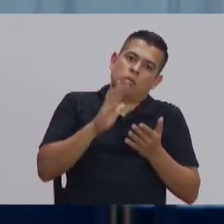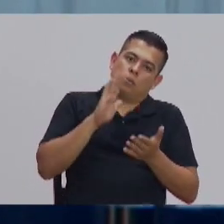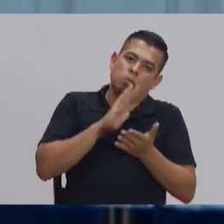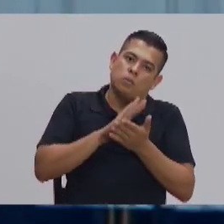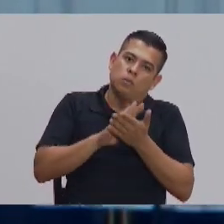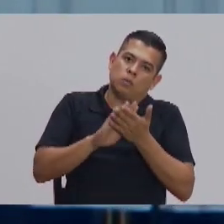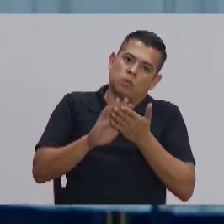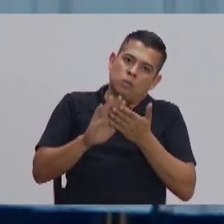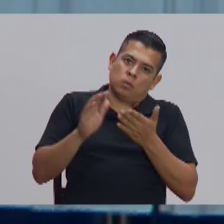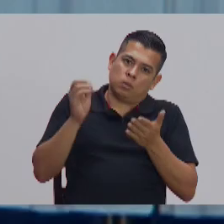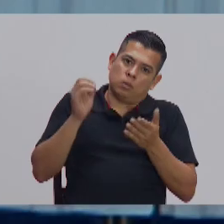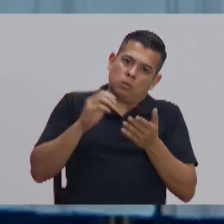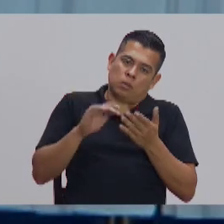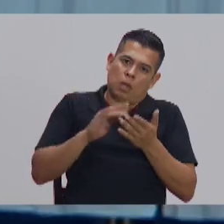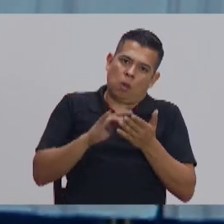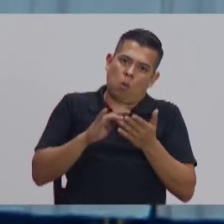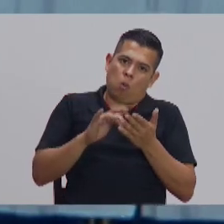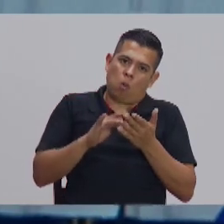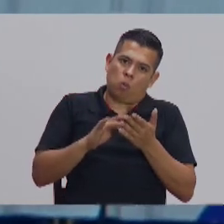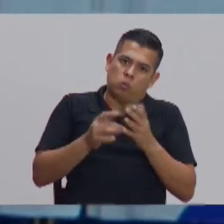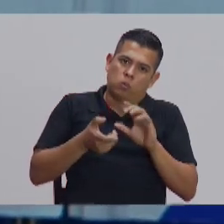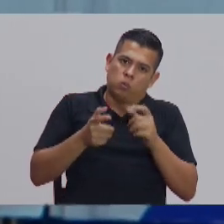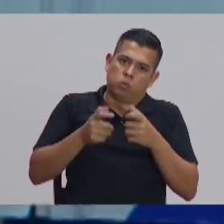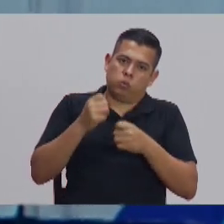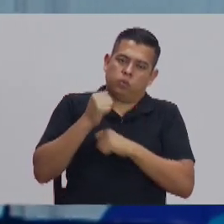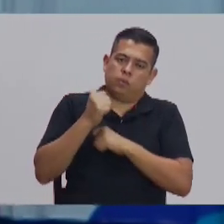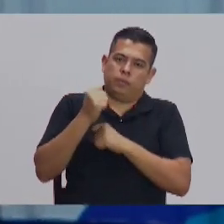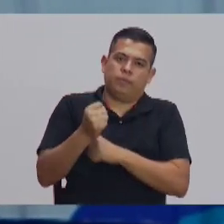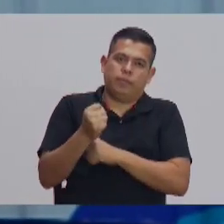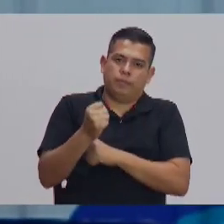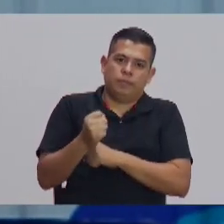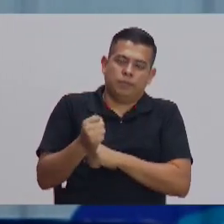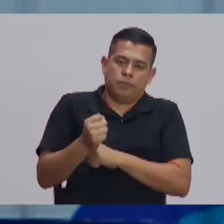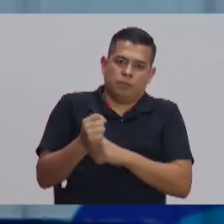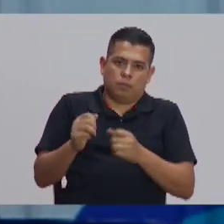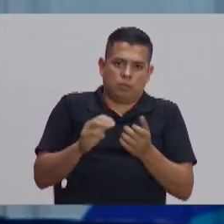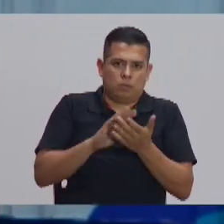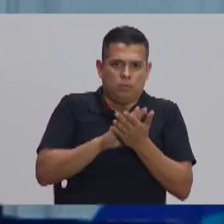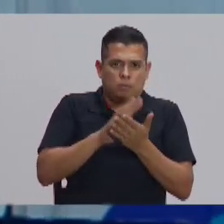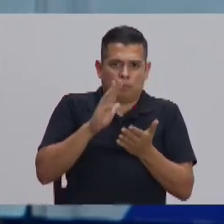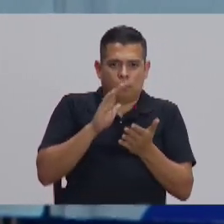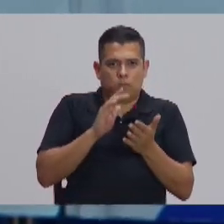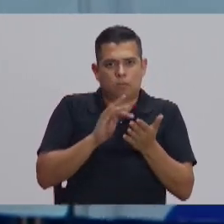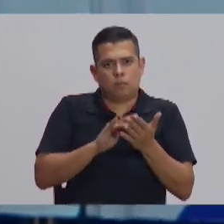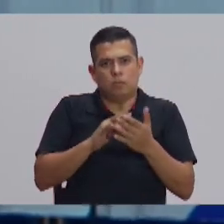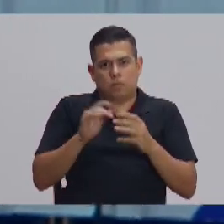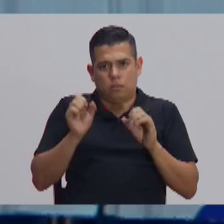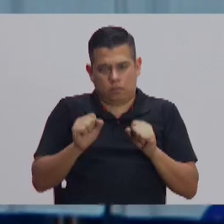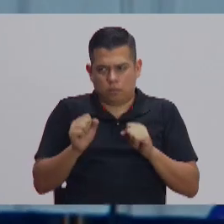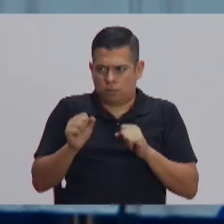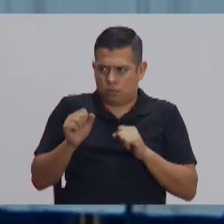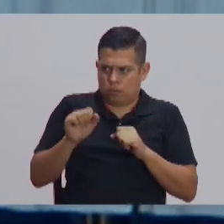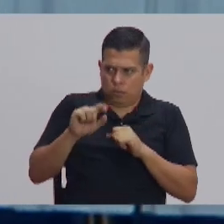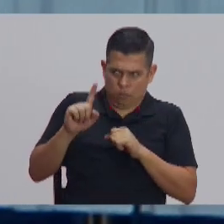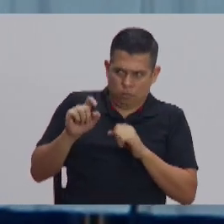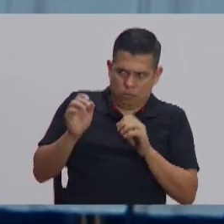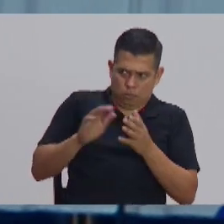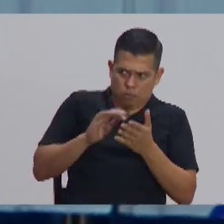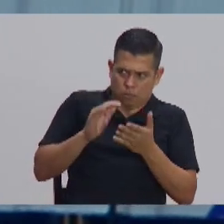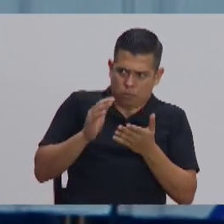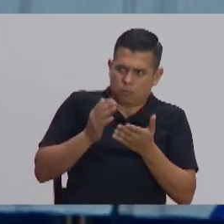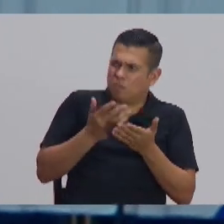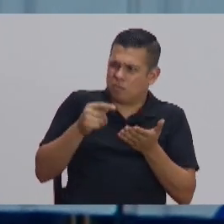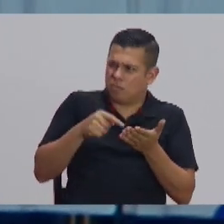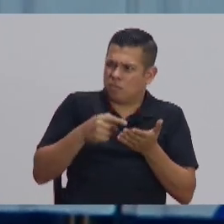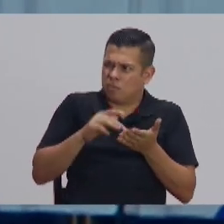santo se nos olvidó del espíritu santo hermana para ti claro y